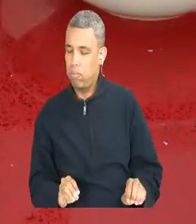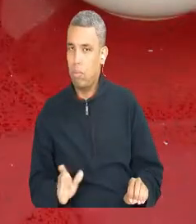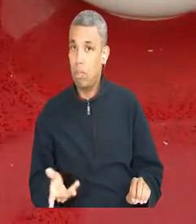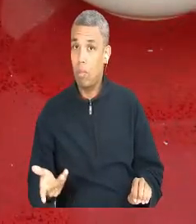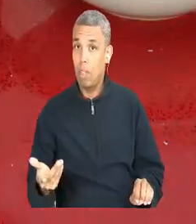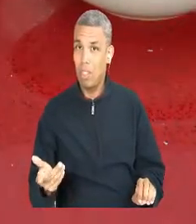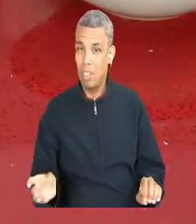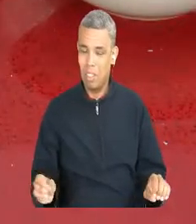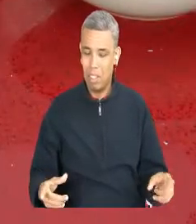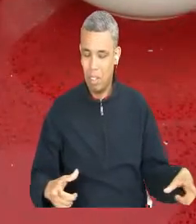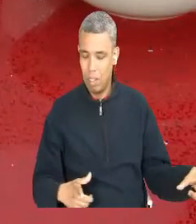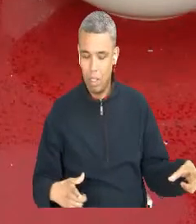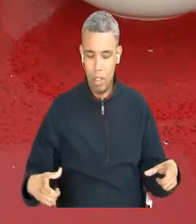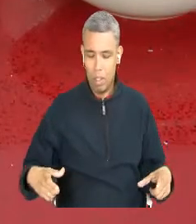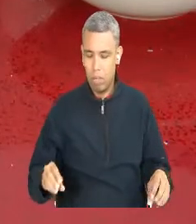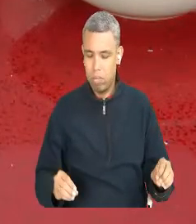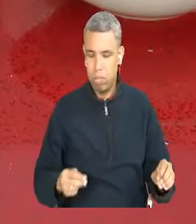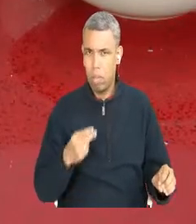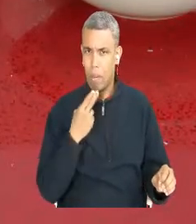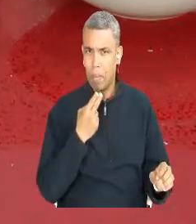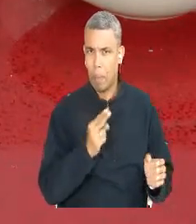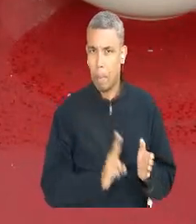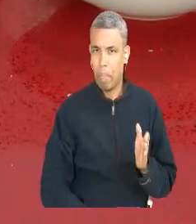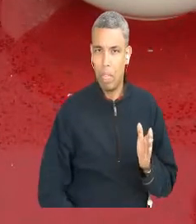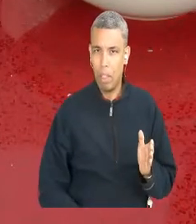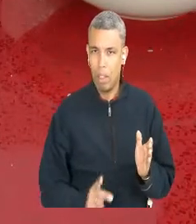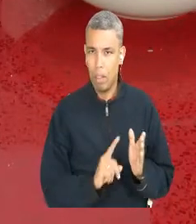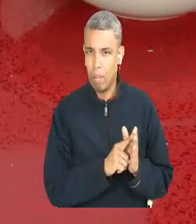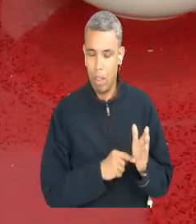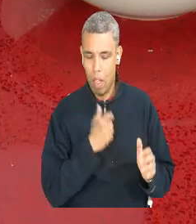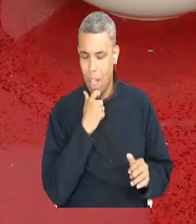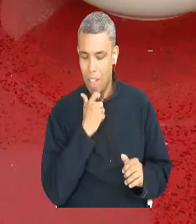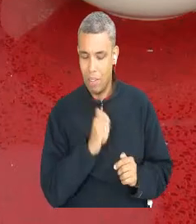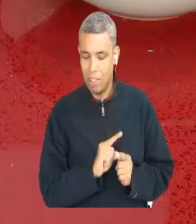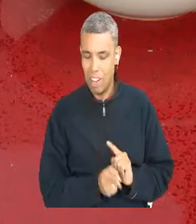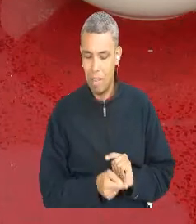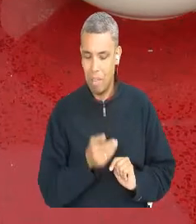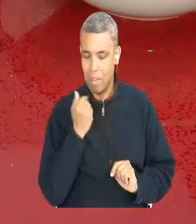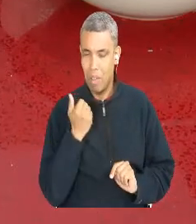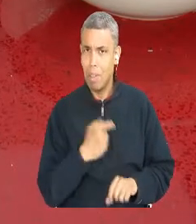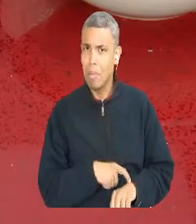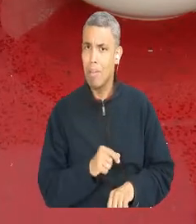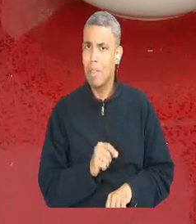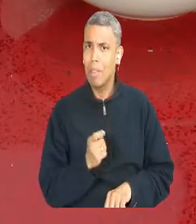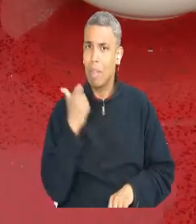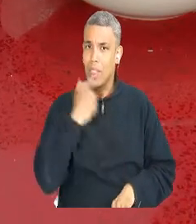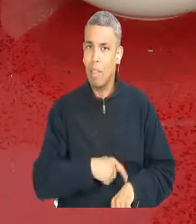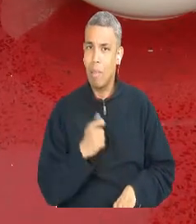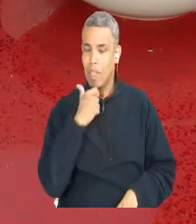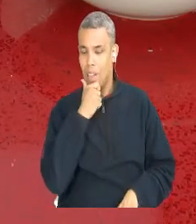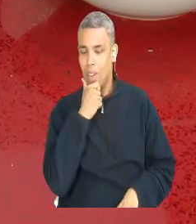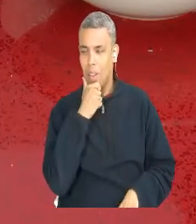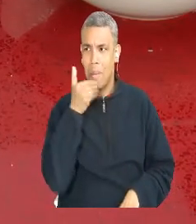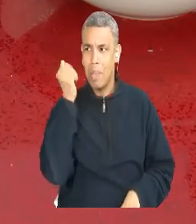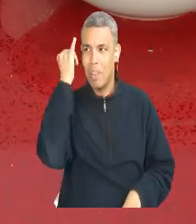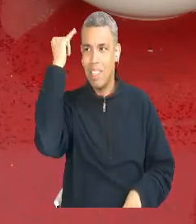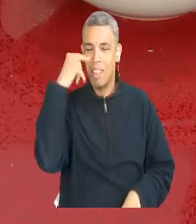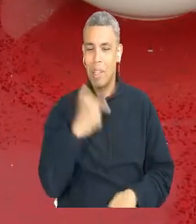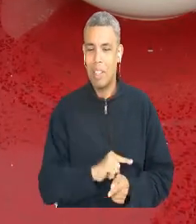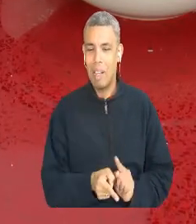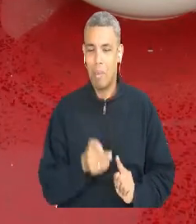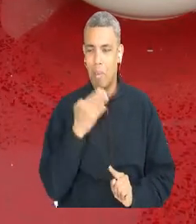de sacarlo a la mesa, de sacarlo al cliente, uno cambia. En un segundo cambia la presentación, cambia la decoración. Sí.